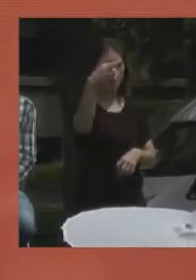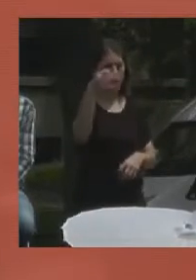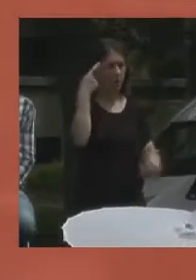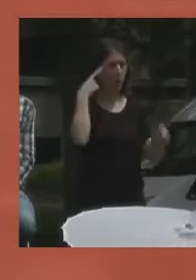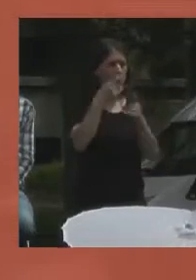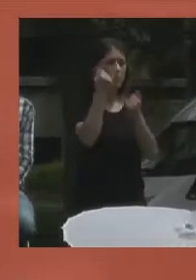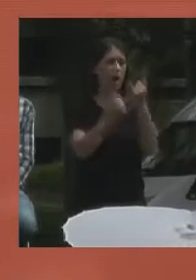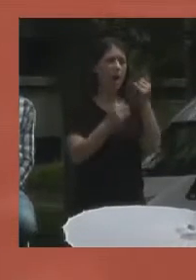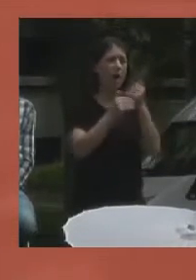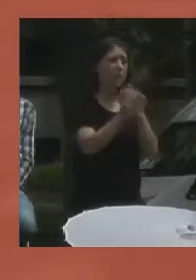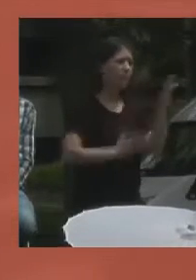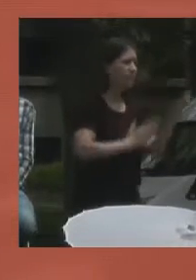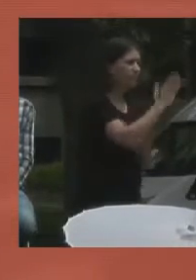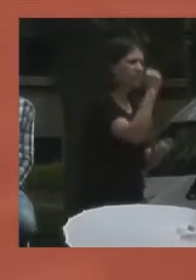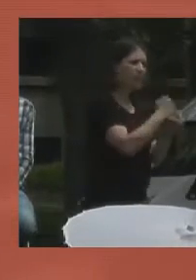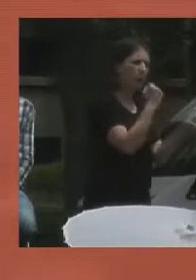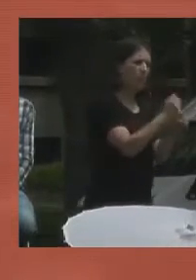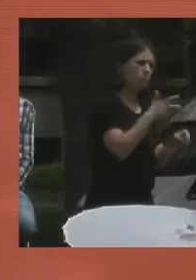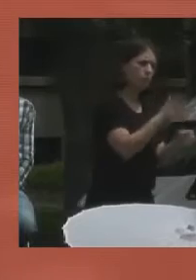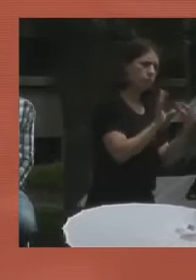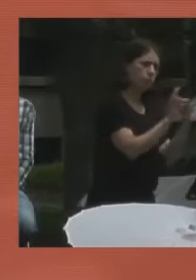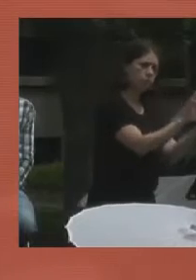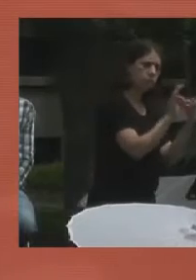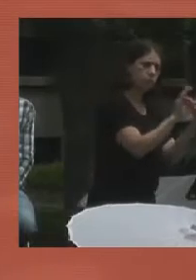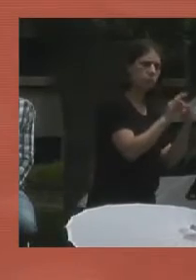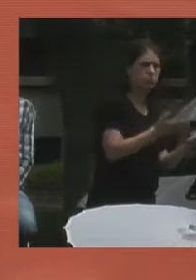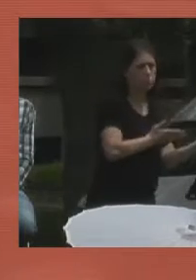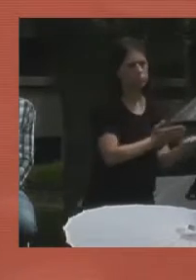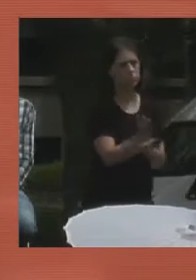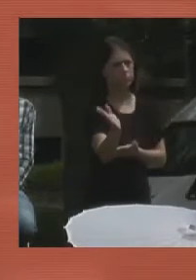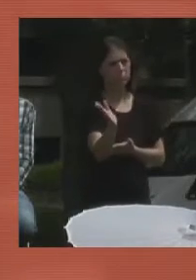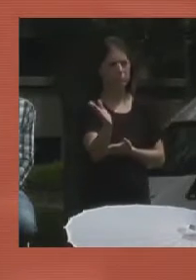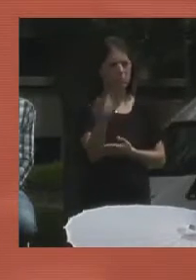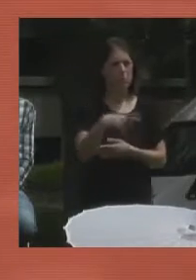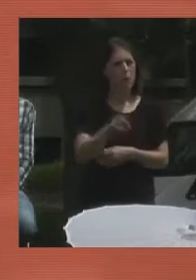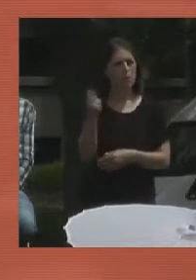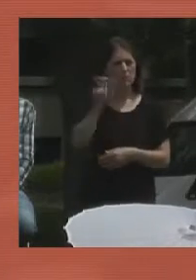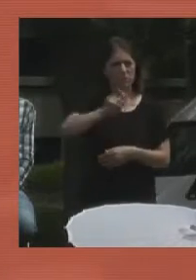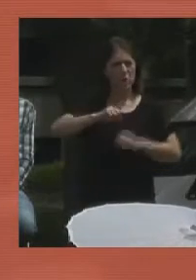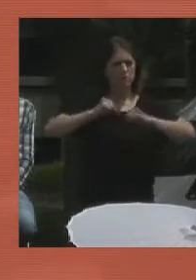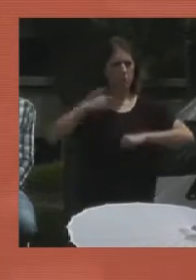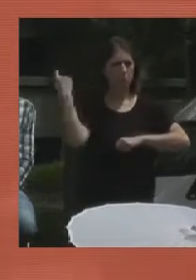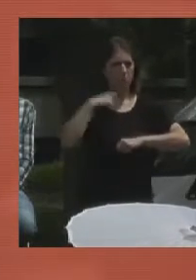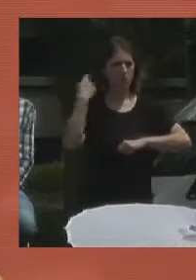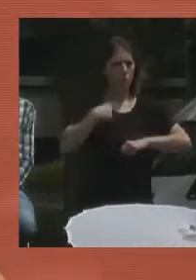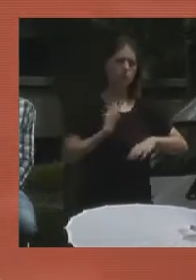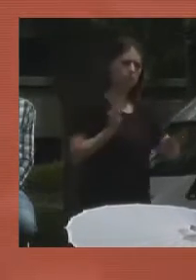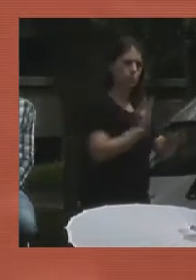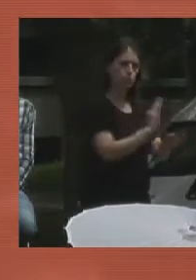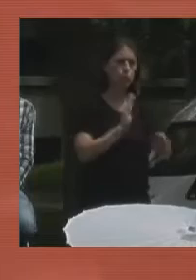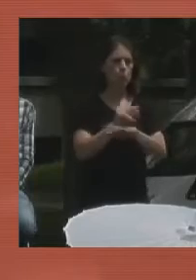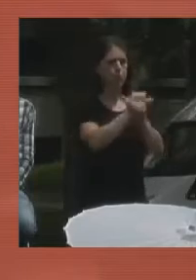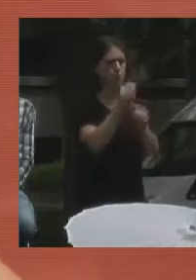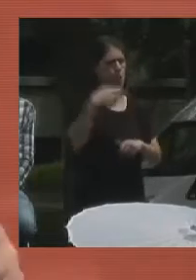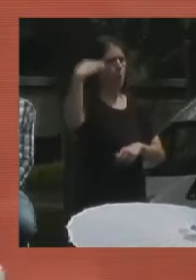de garantir, por un lado, o traballo con dereitos e, por outro lado, as pensións da xente maior. Agora mesmo, neste